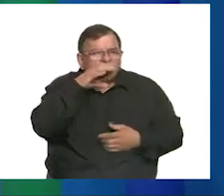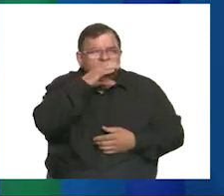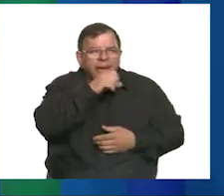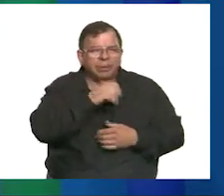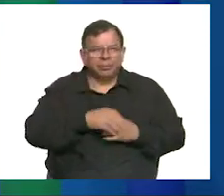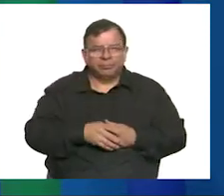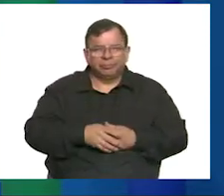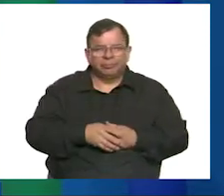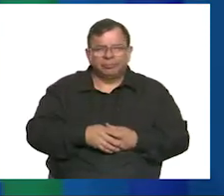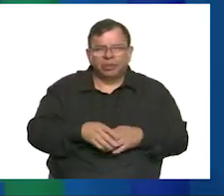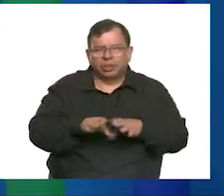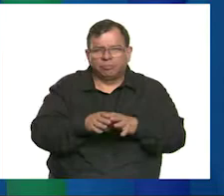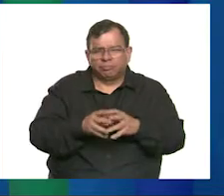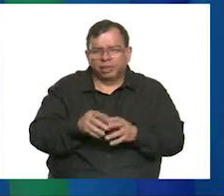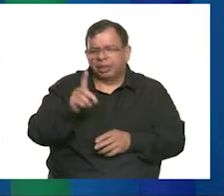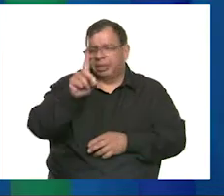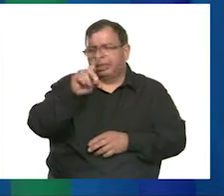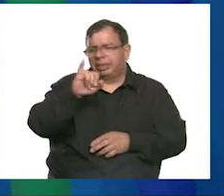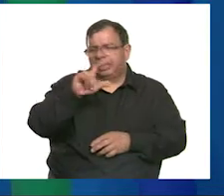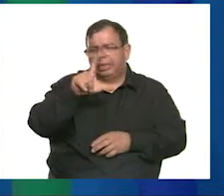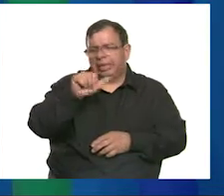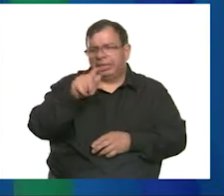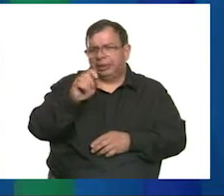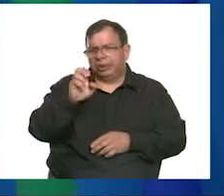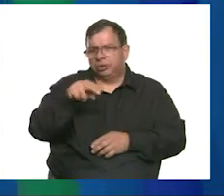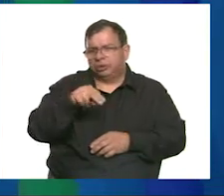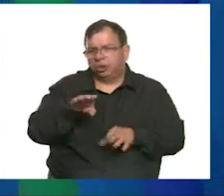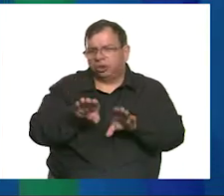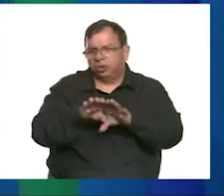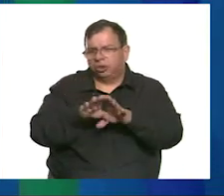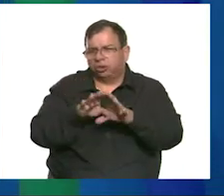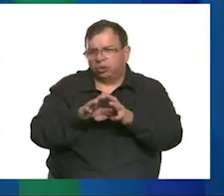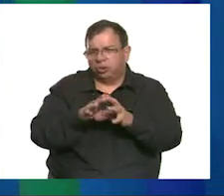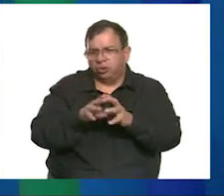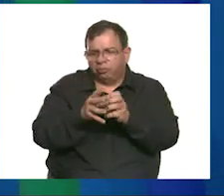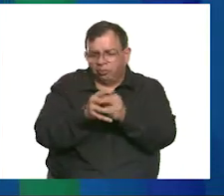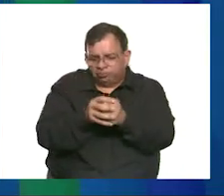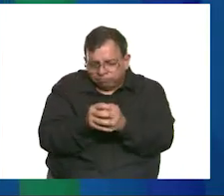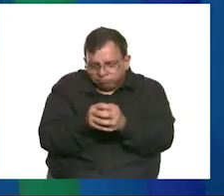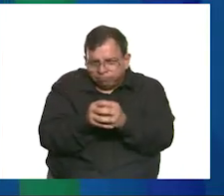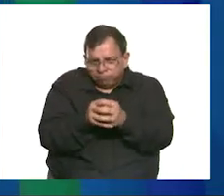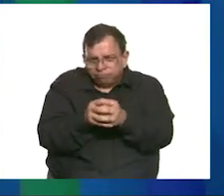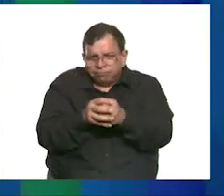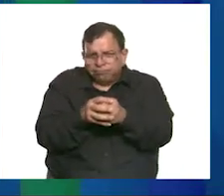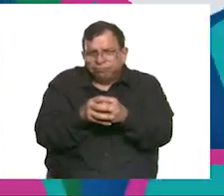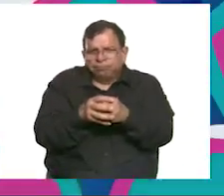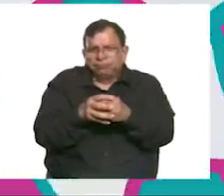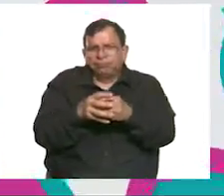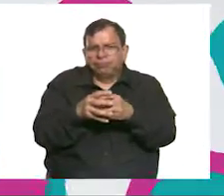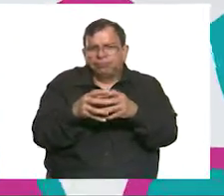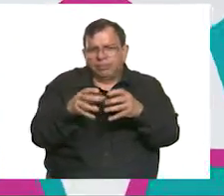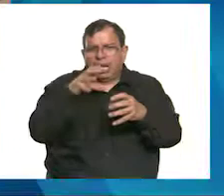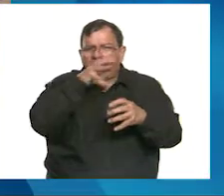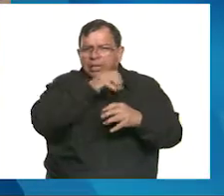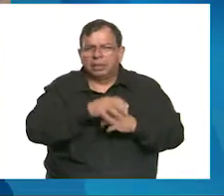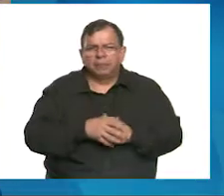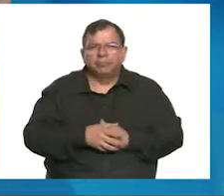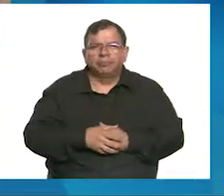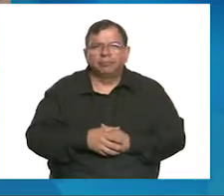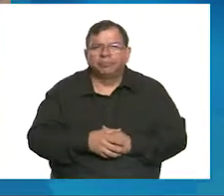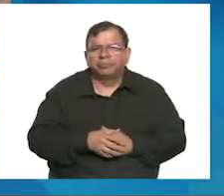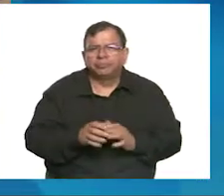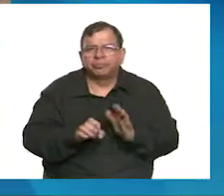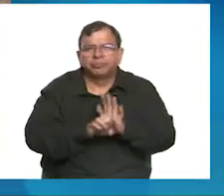es la dilatación o el aumento de tamaño de un material al calentarse.